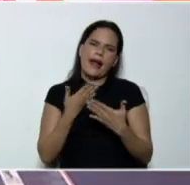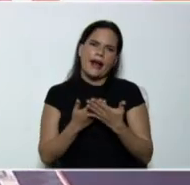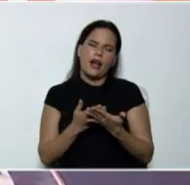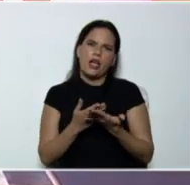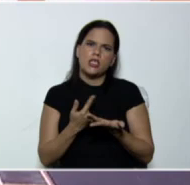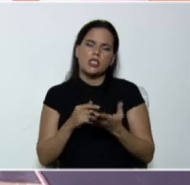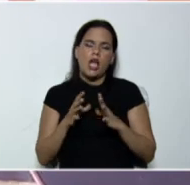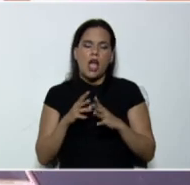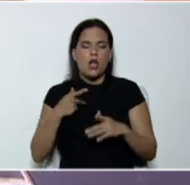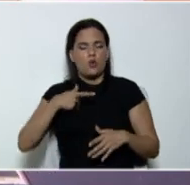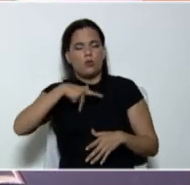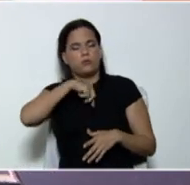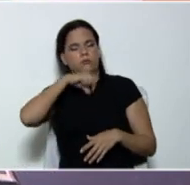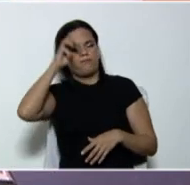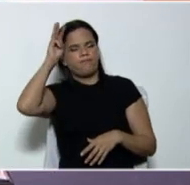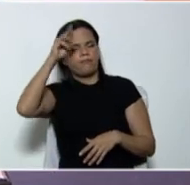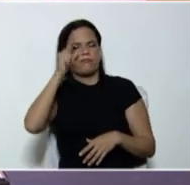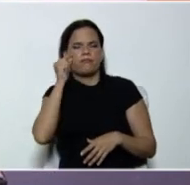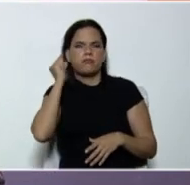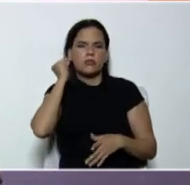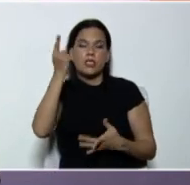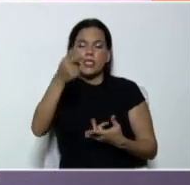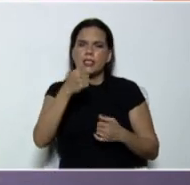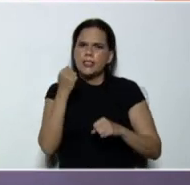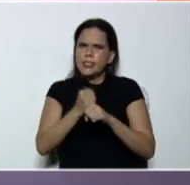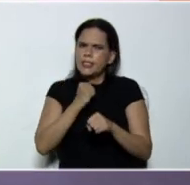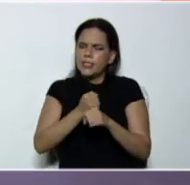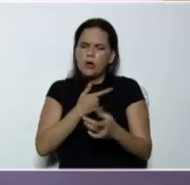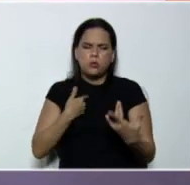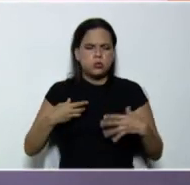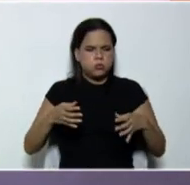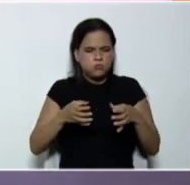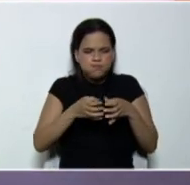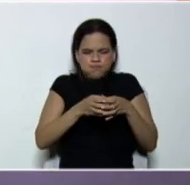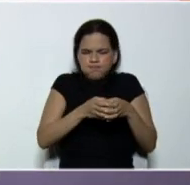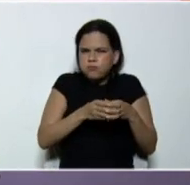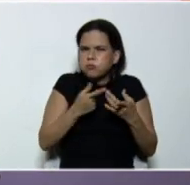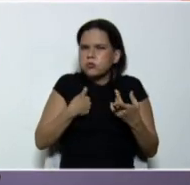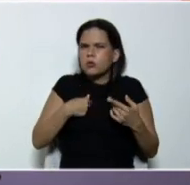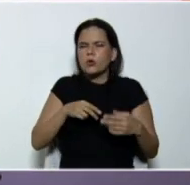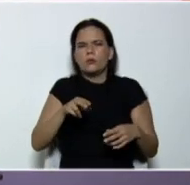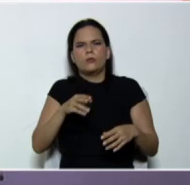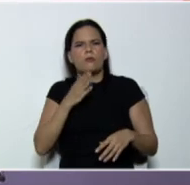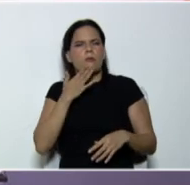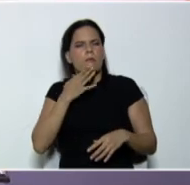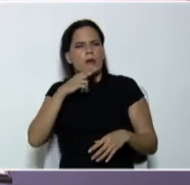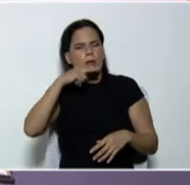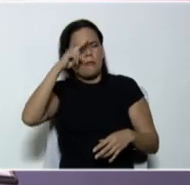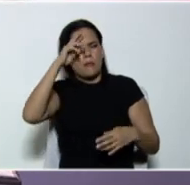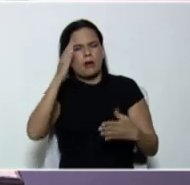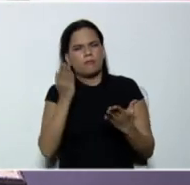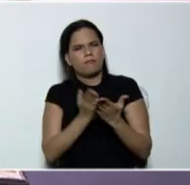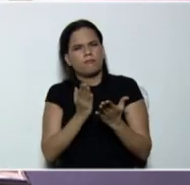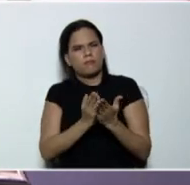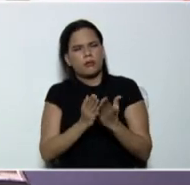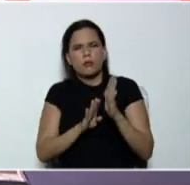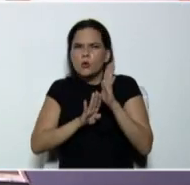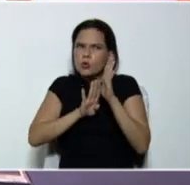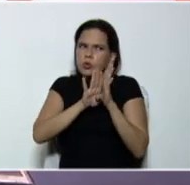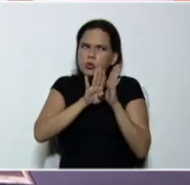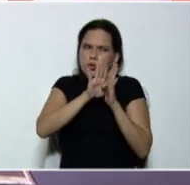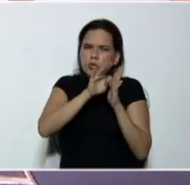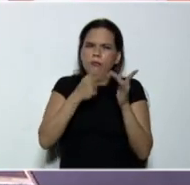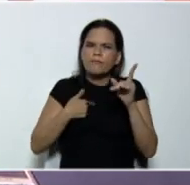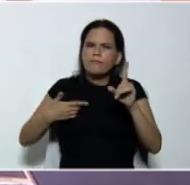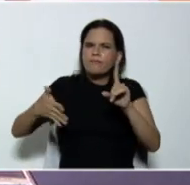gracias a nuestros maestros y maestras que en ese trabajo conjunto con los representantes, con los estudiantes, vamos avanzando y lo vamos